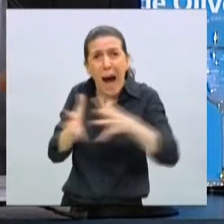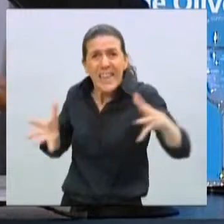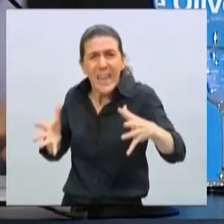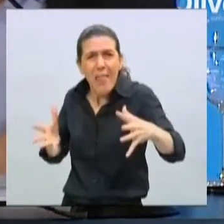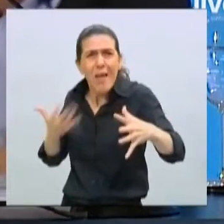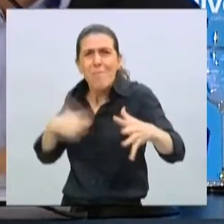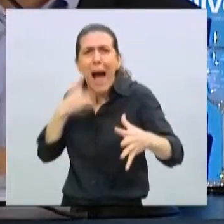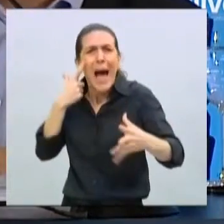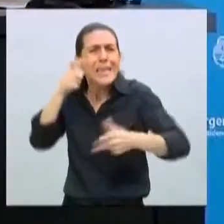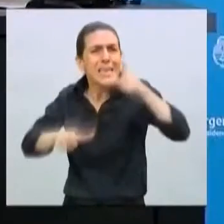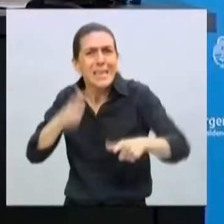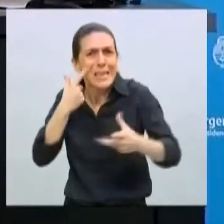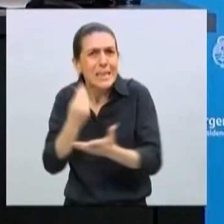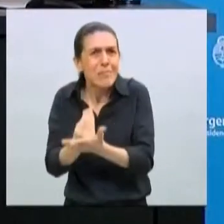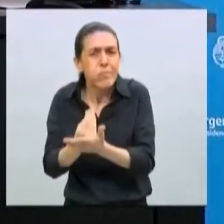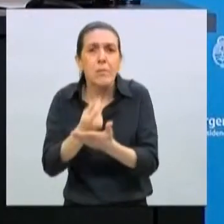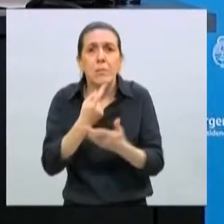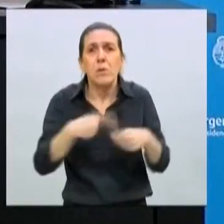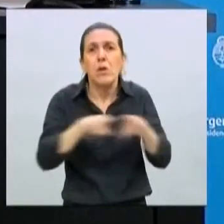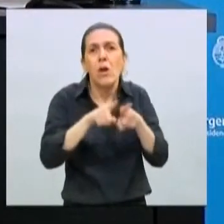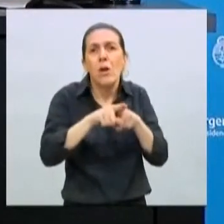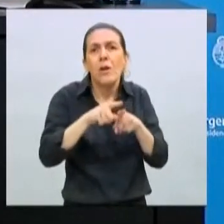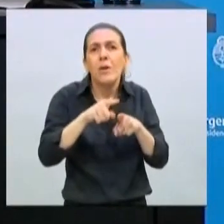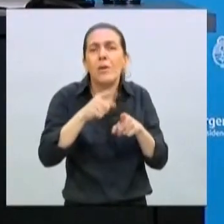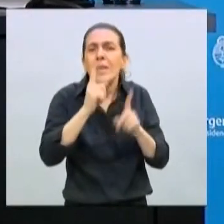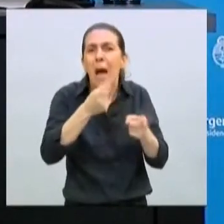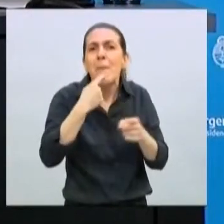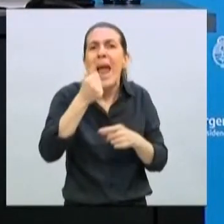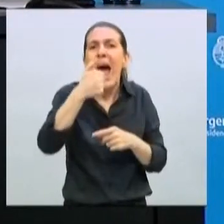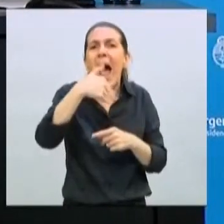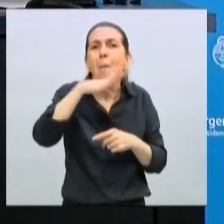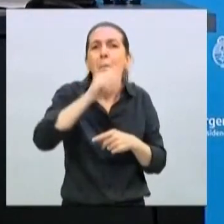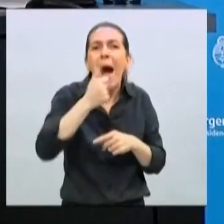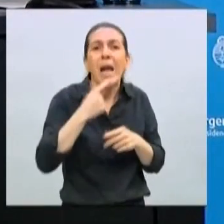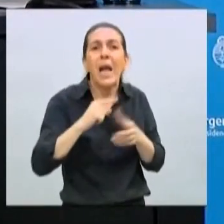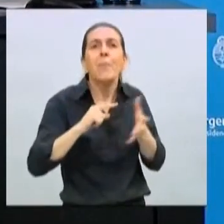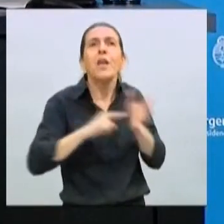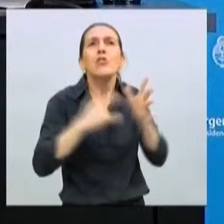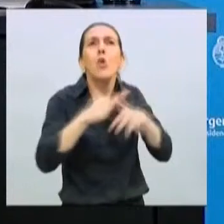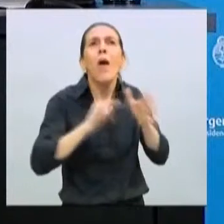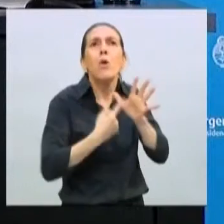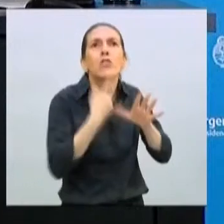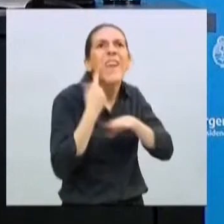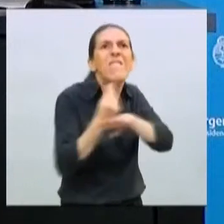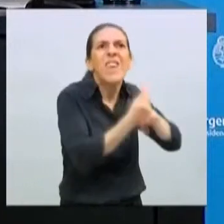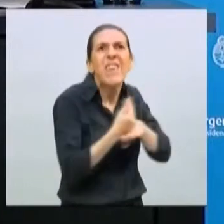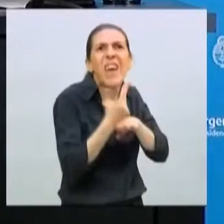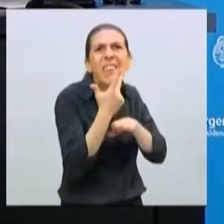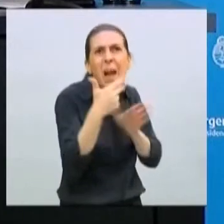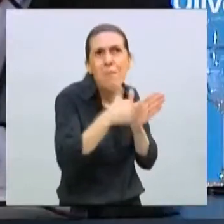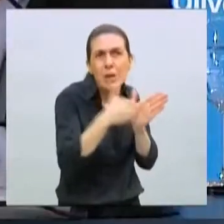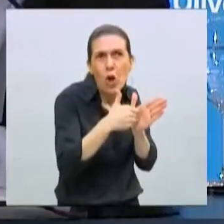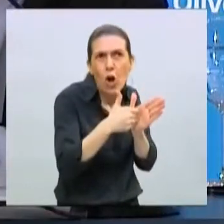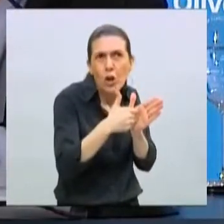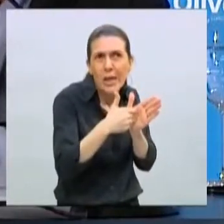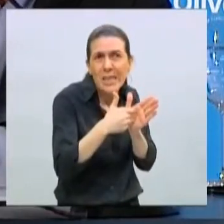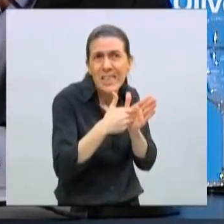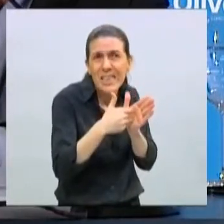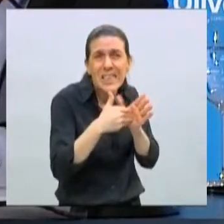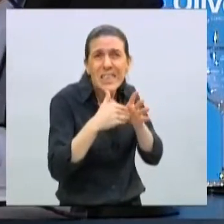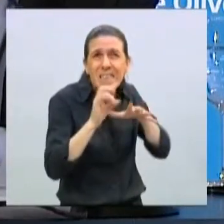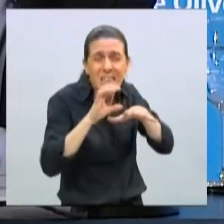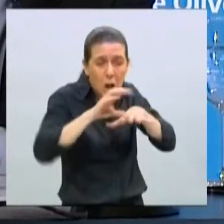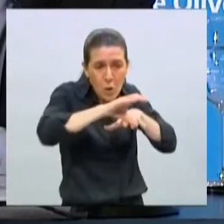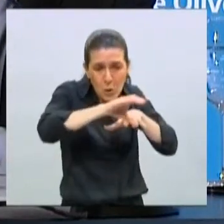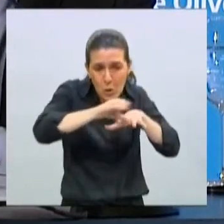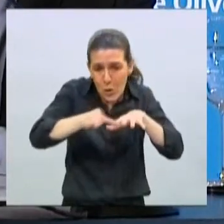poblada, incluso el AMBA, ¿no? La Ciudad de Buenos Aires son 3 millones aproximadamente de habitantes, solo el